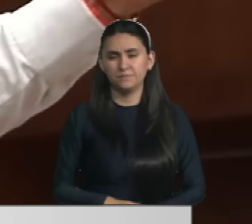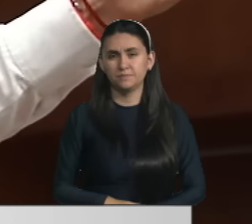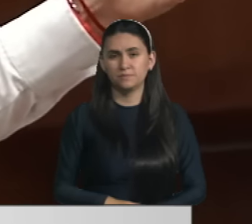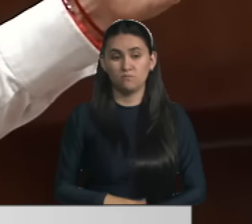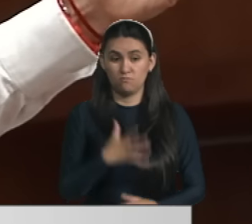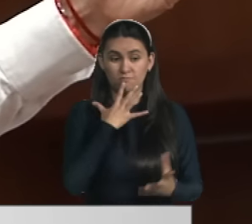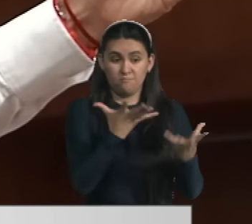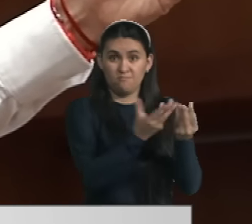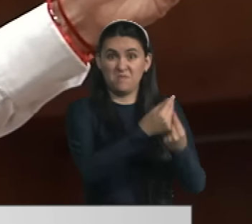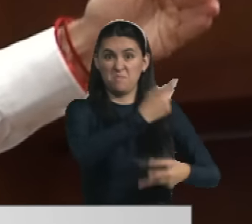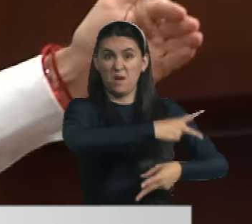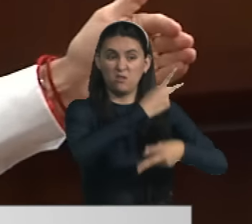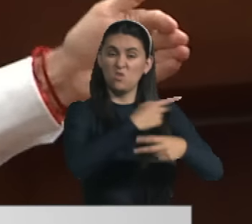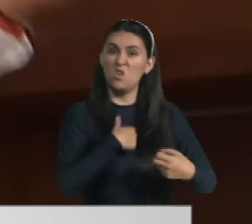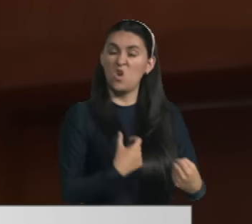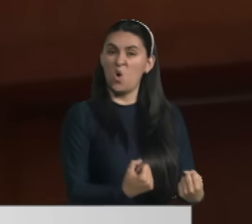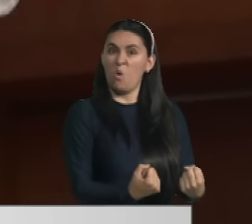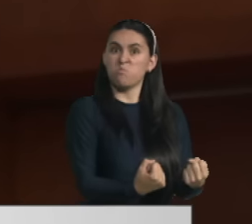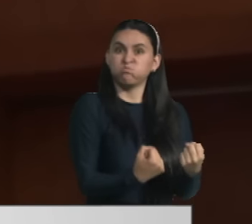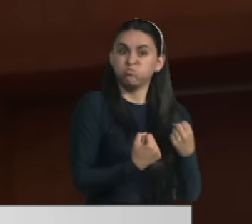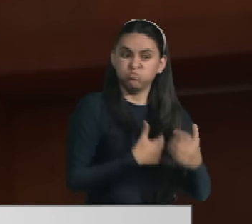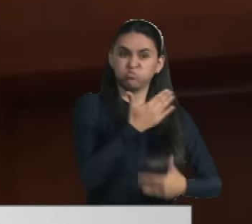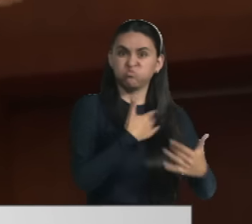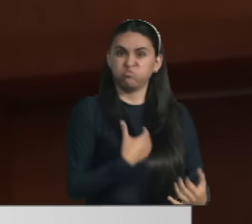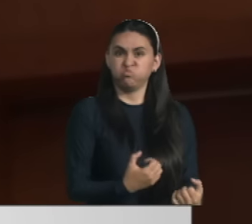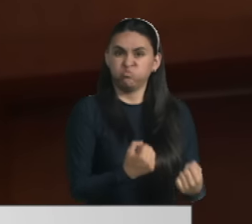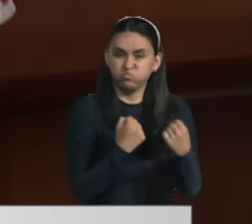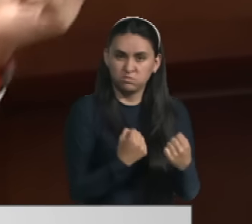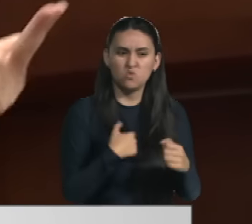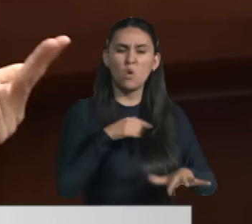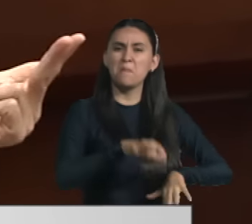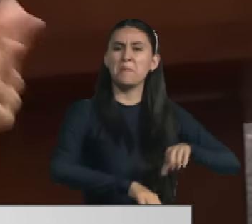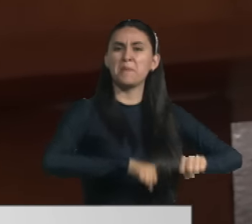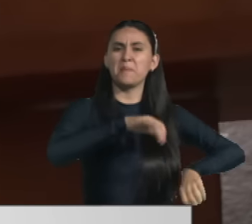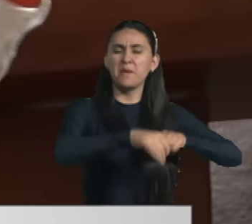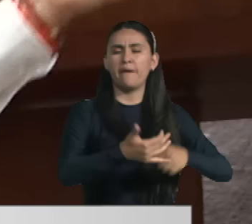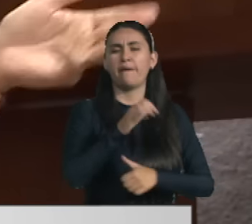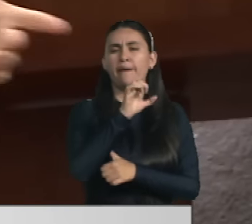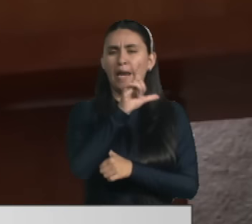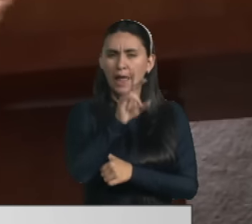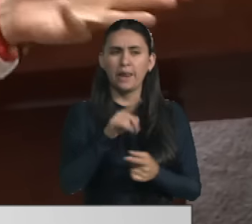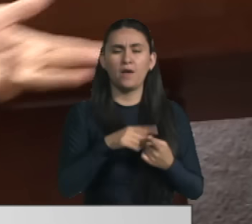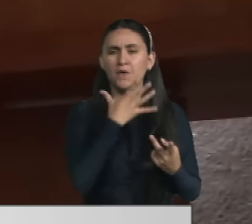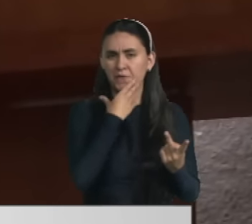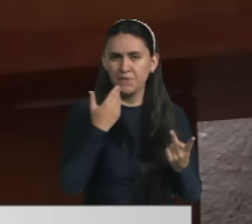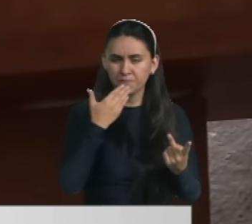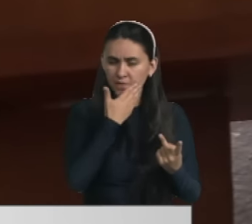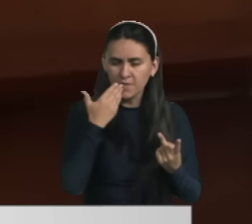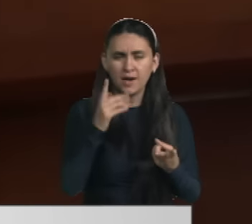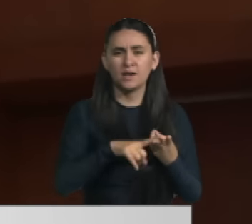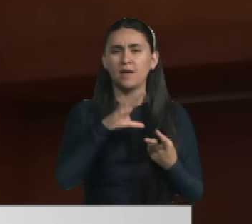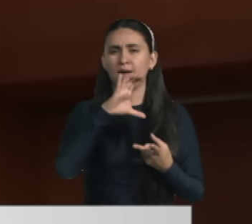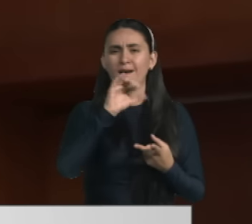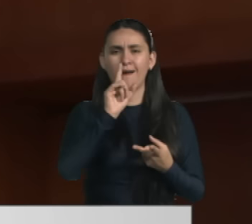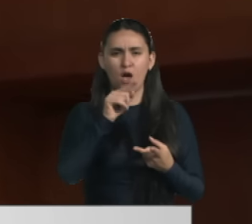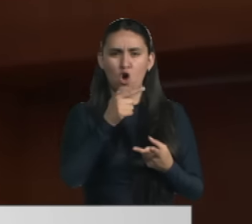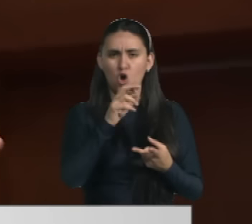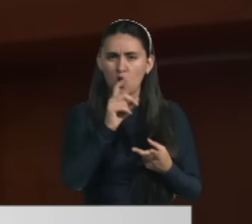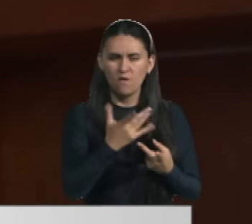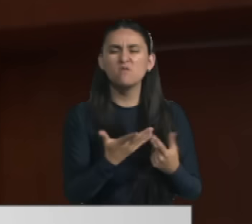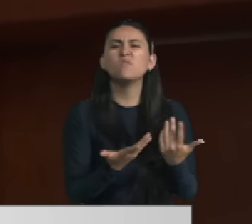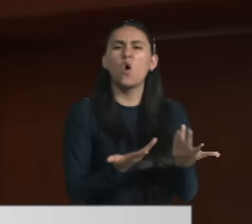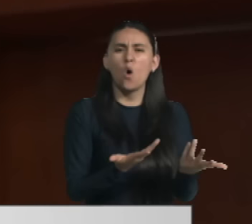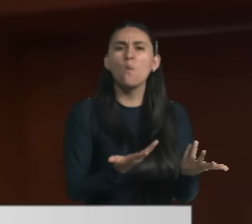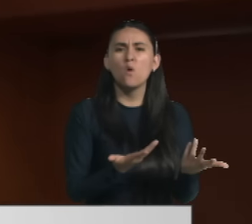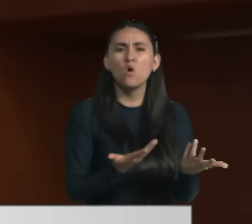las estructuras disciplinarias a nivel nacional, tanto el gobierno, las disidencias para el ELN, todas incluyendo la de acá, cómo